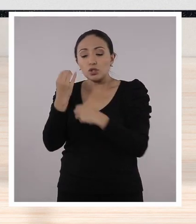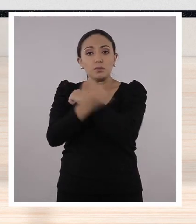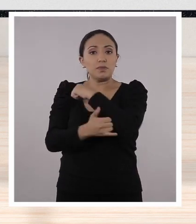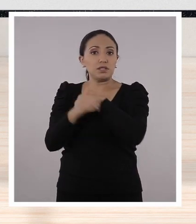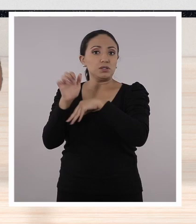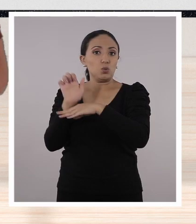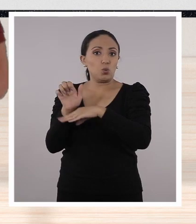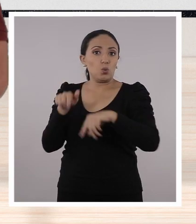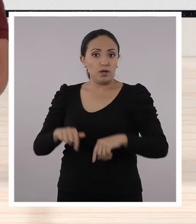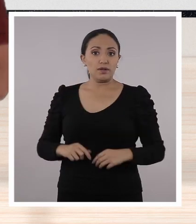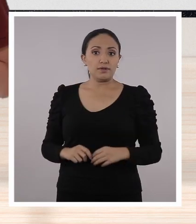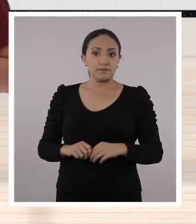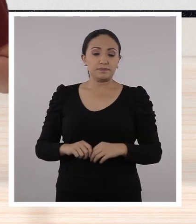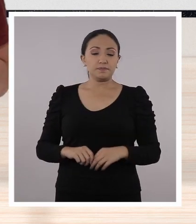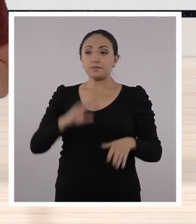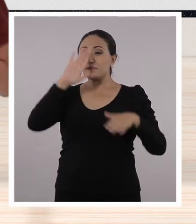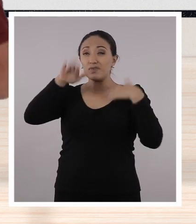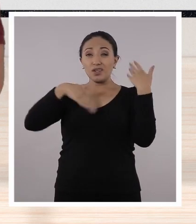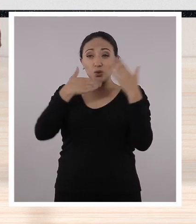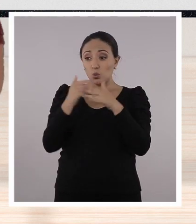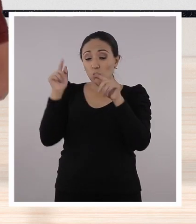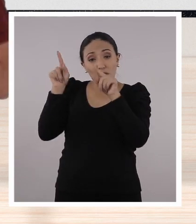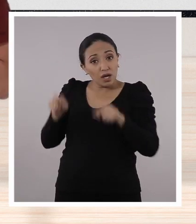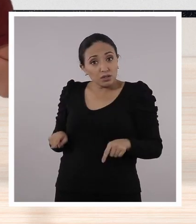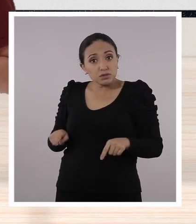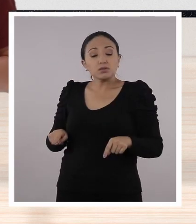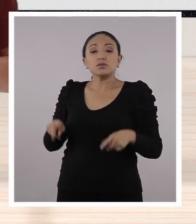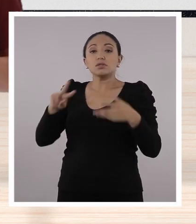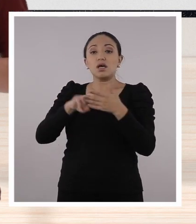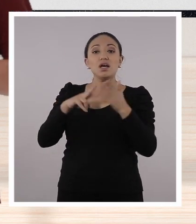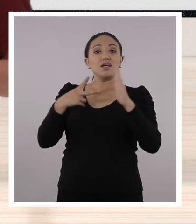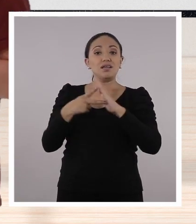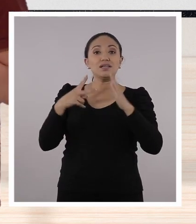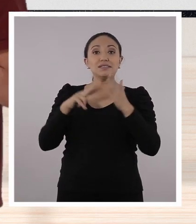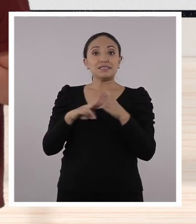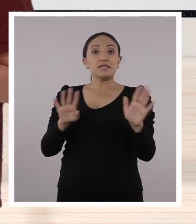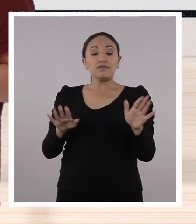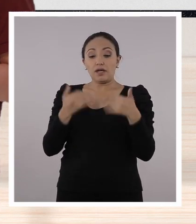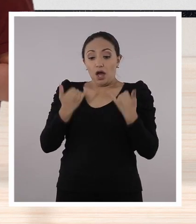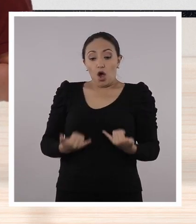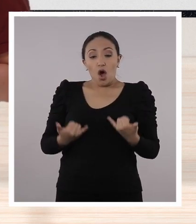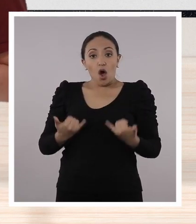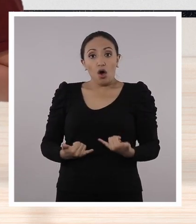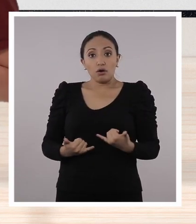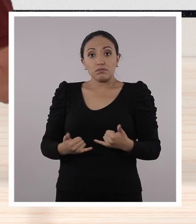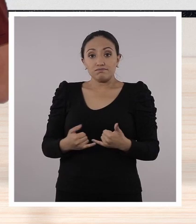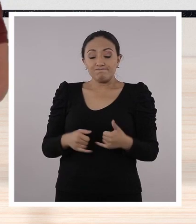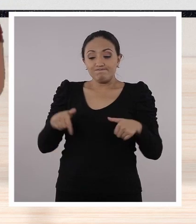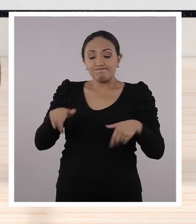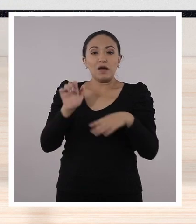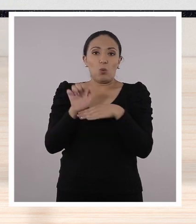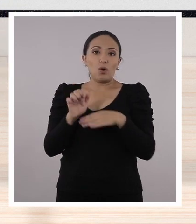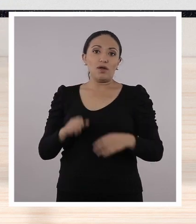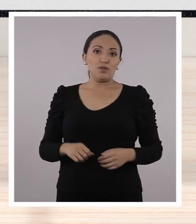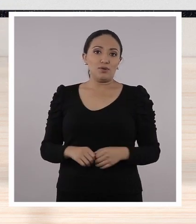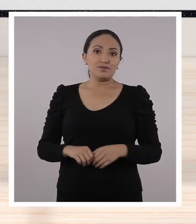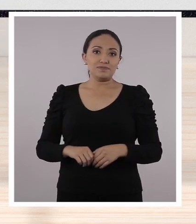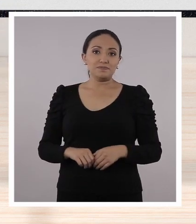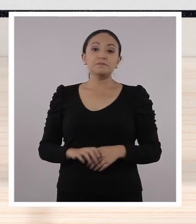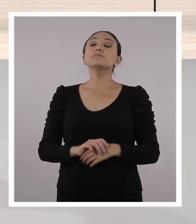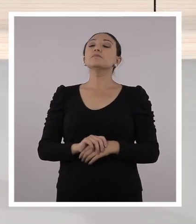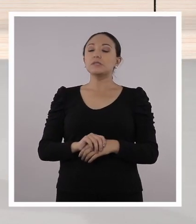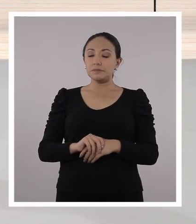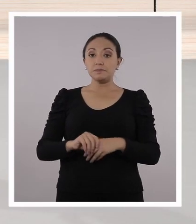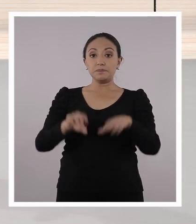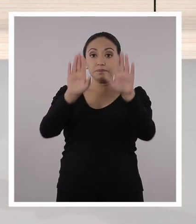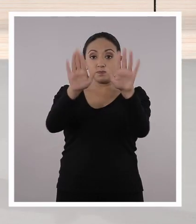un hermoso país. Pues sí, todos estos acontecimientos han hecho que lleguemos a ser lo que hoy conocemos como Ecuador.